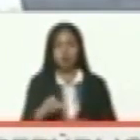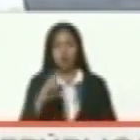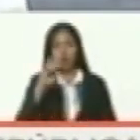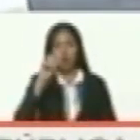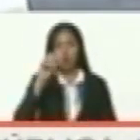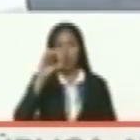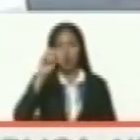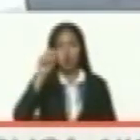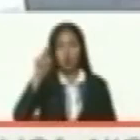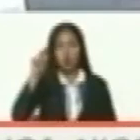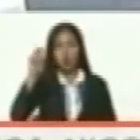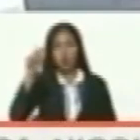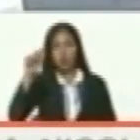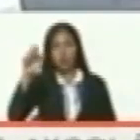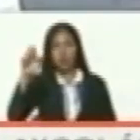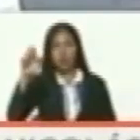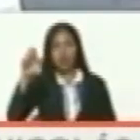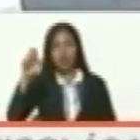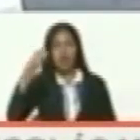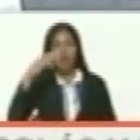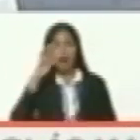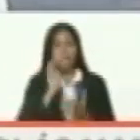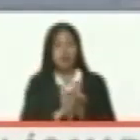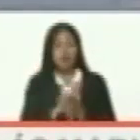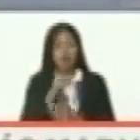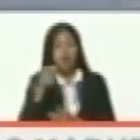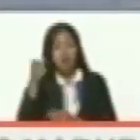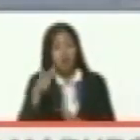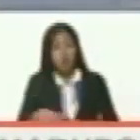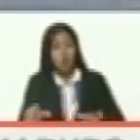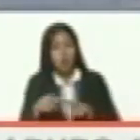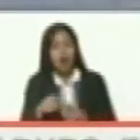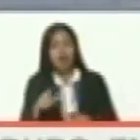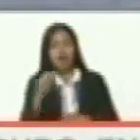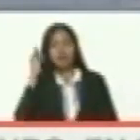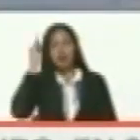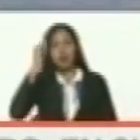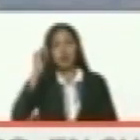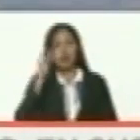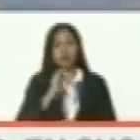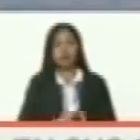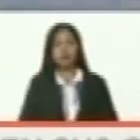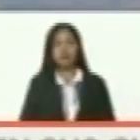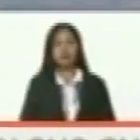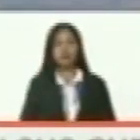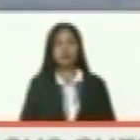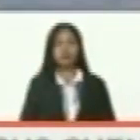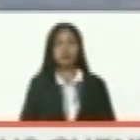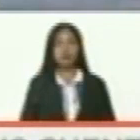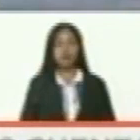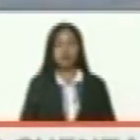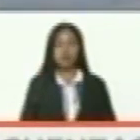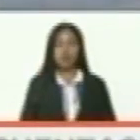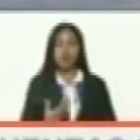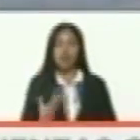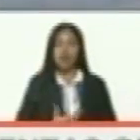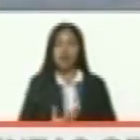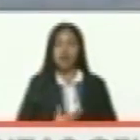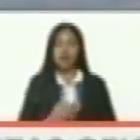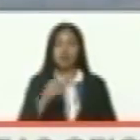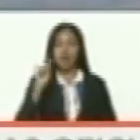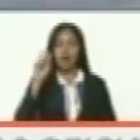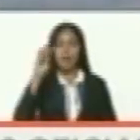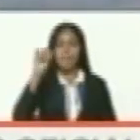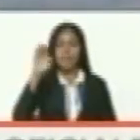Cocorote. Saludo a mis vecinos de Cocorote, por allá, en Yaracuy. Allá está el alcalde